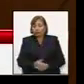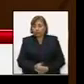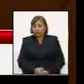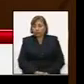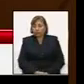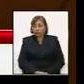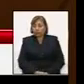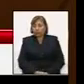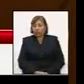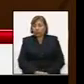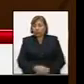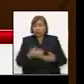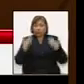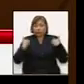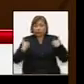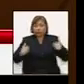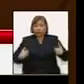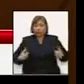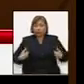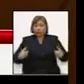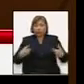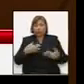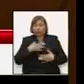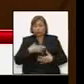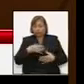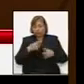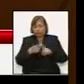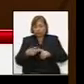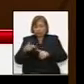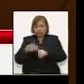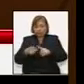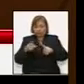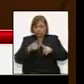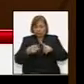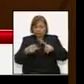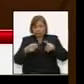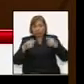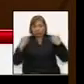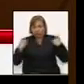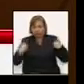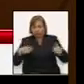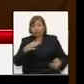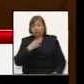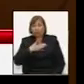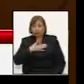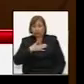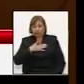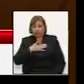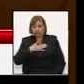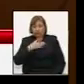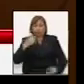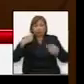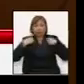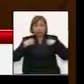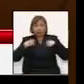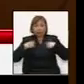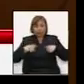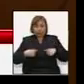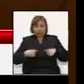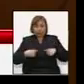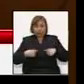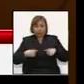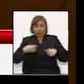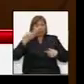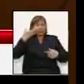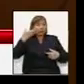puso? El chaleco antibala, hay diferentes tipos de chaleco antibala. En el caso mío, por ser un tipo vivirí, de